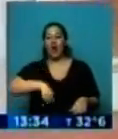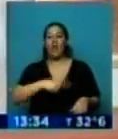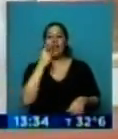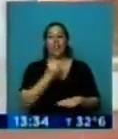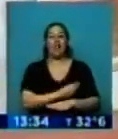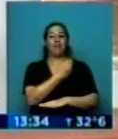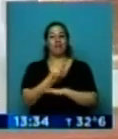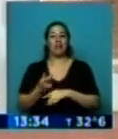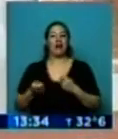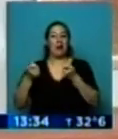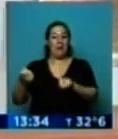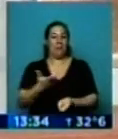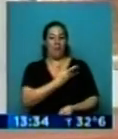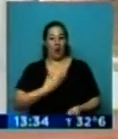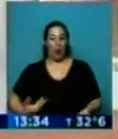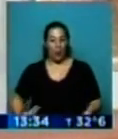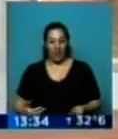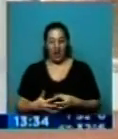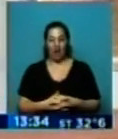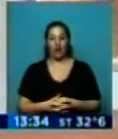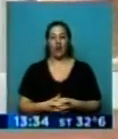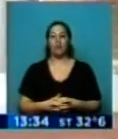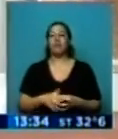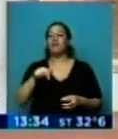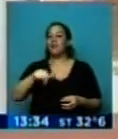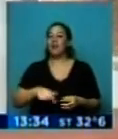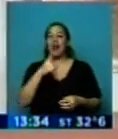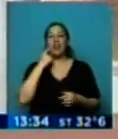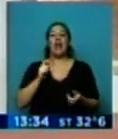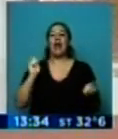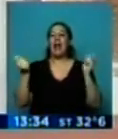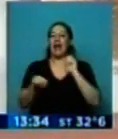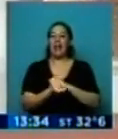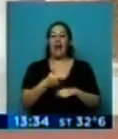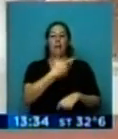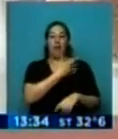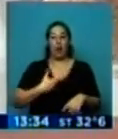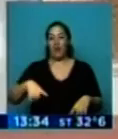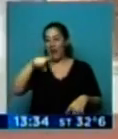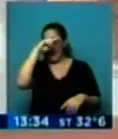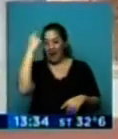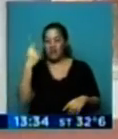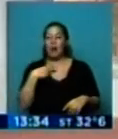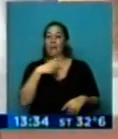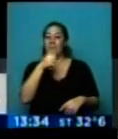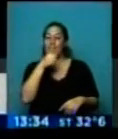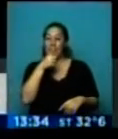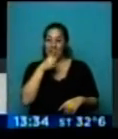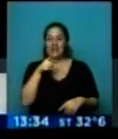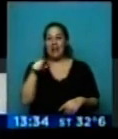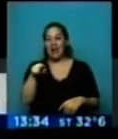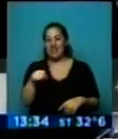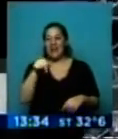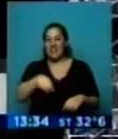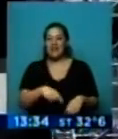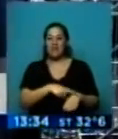asunción, de traspaso de mando, jornada de renovación del Ejecutivo Nacional. Me parece que es esta, la que